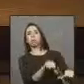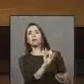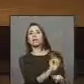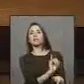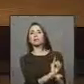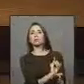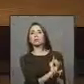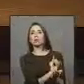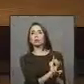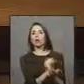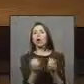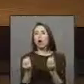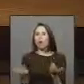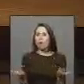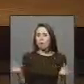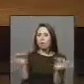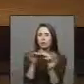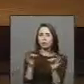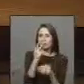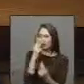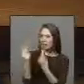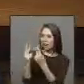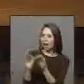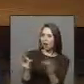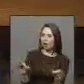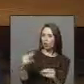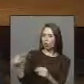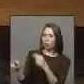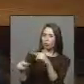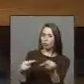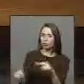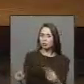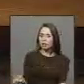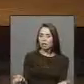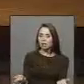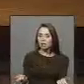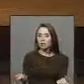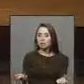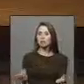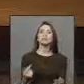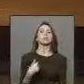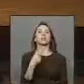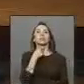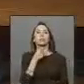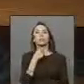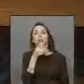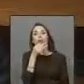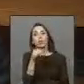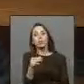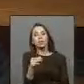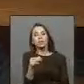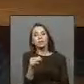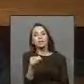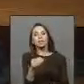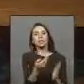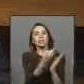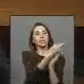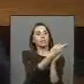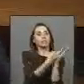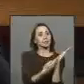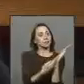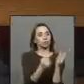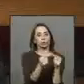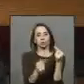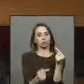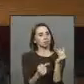institución. ¿Cómo se explica esa conducta? En consecuencia, quiero señalar la inconsistencia que tiene que